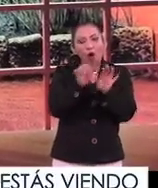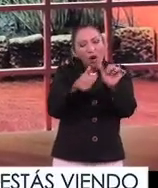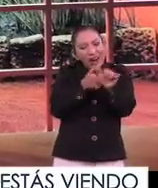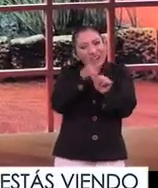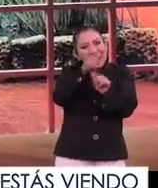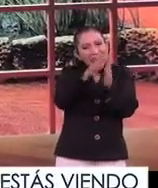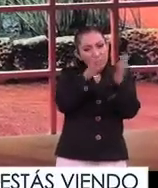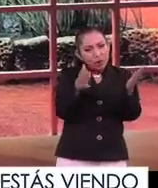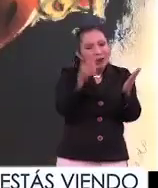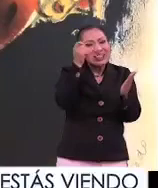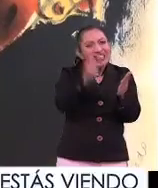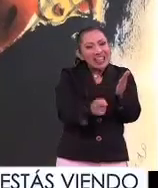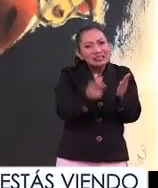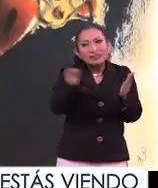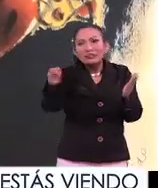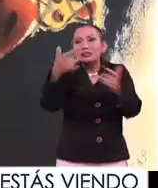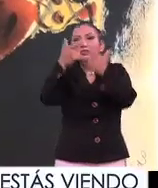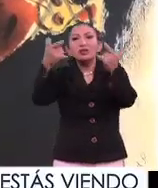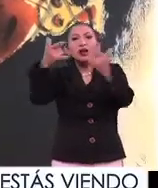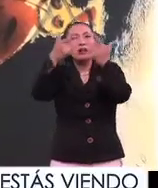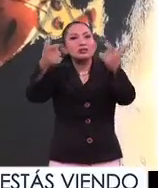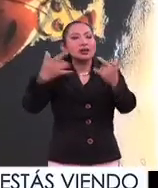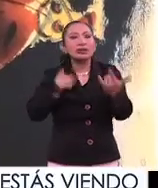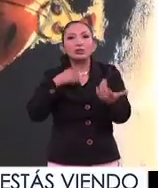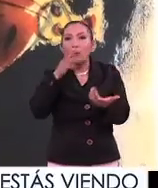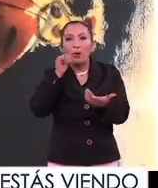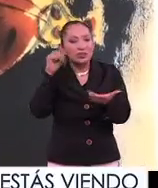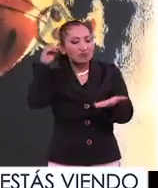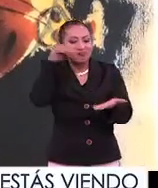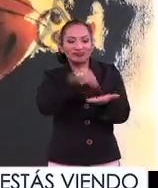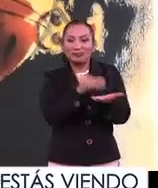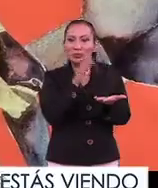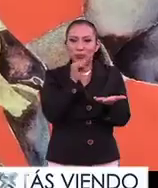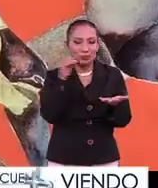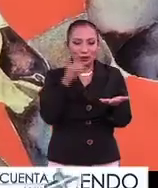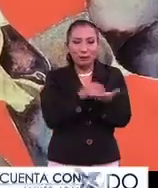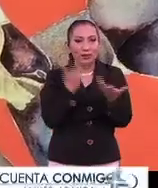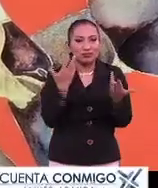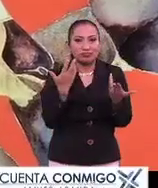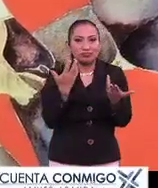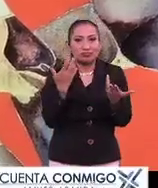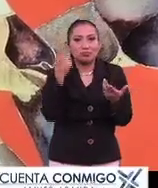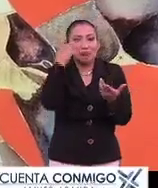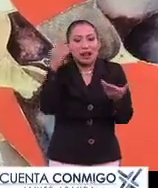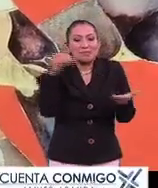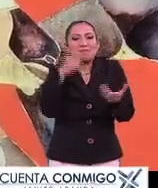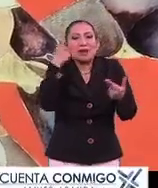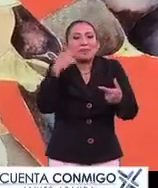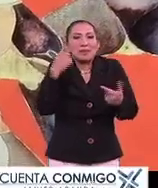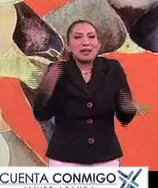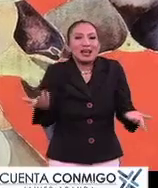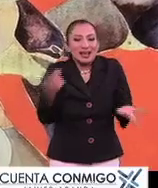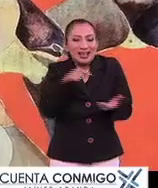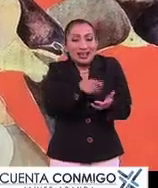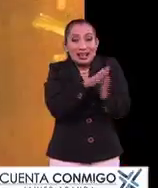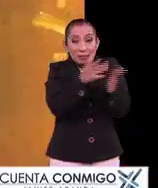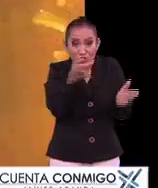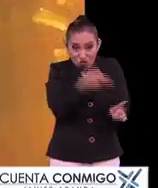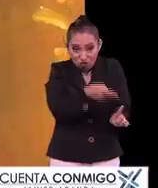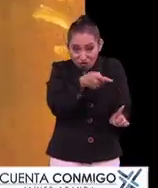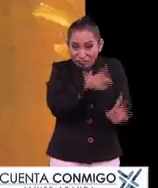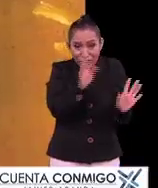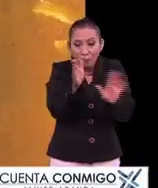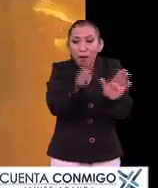de hacer un libro, ¿no? Claro. Que no lo puedes vertir ahí porque no viene al caso, no es el objeto del libro,